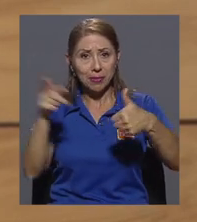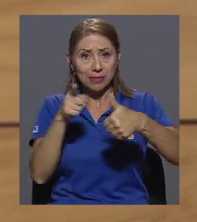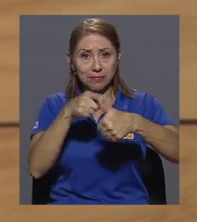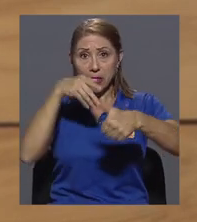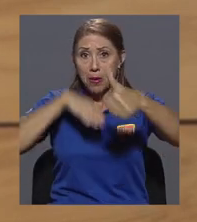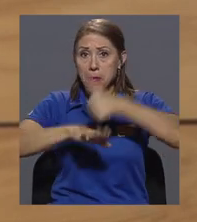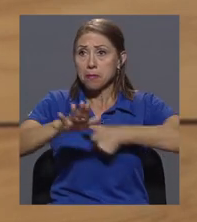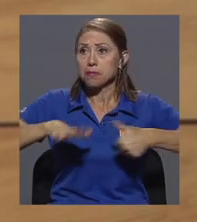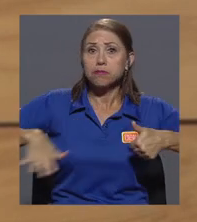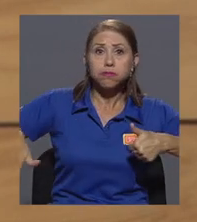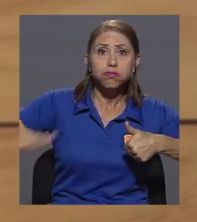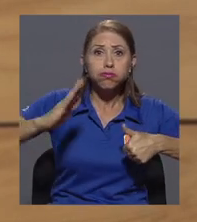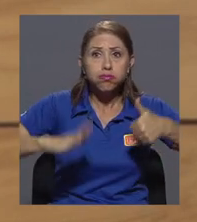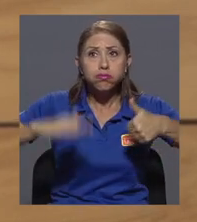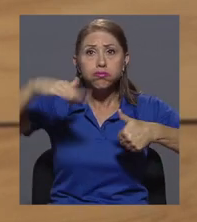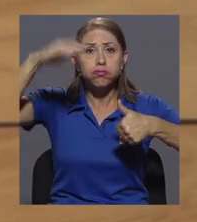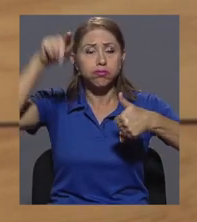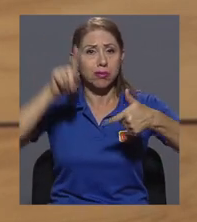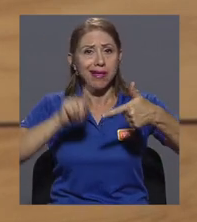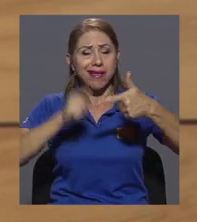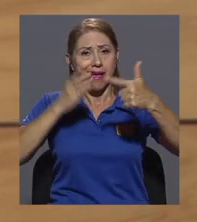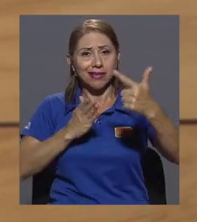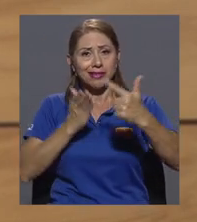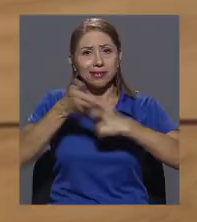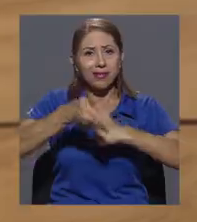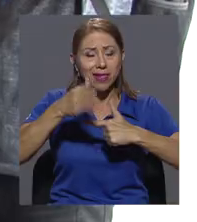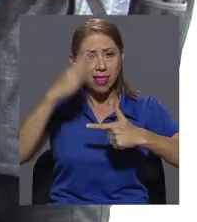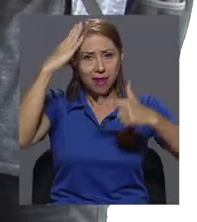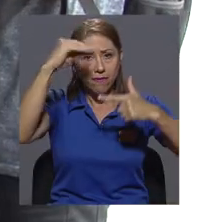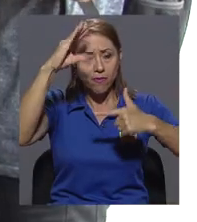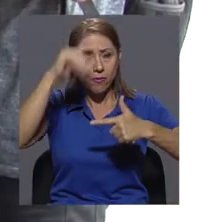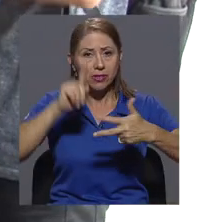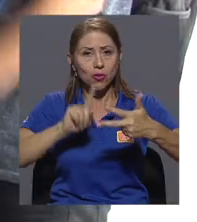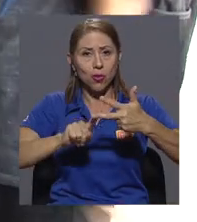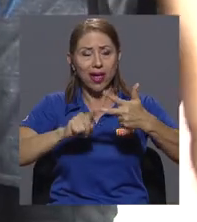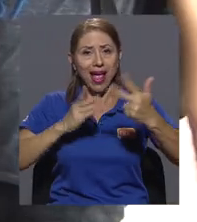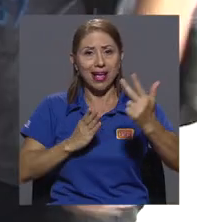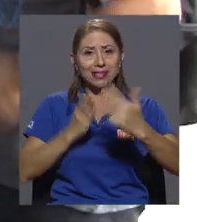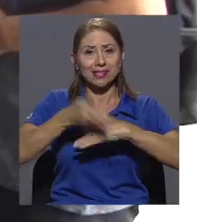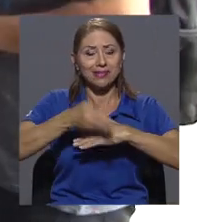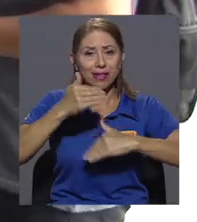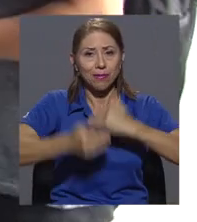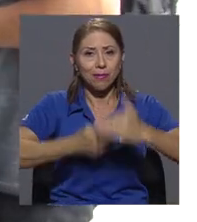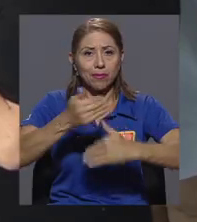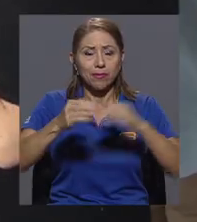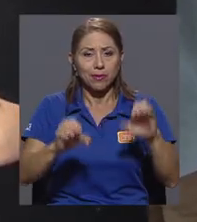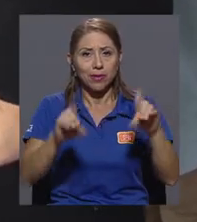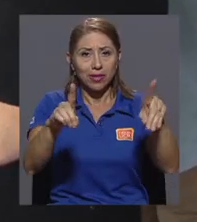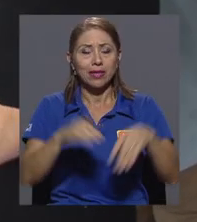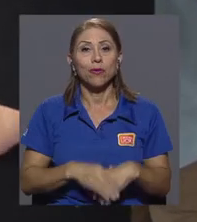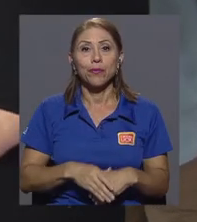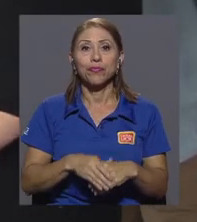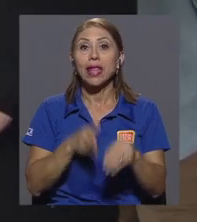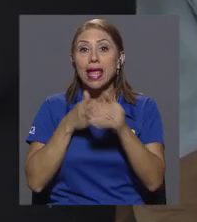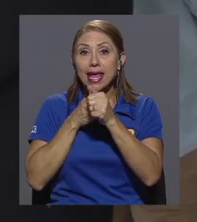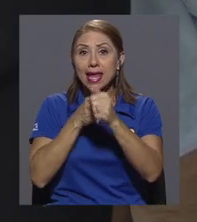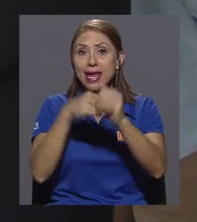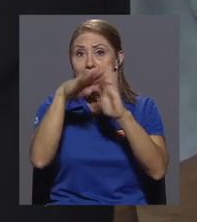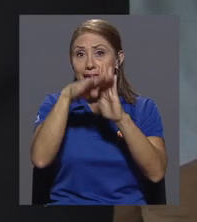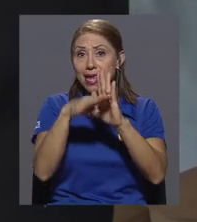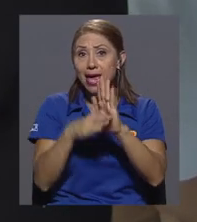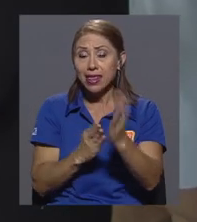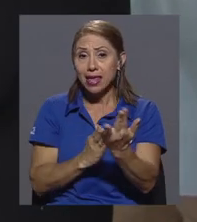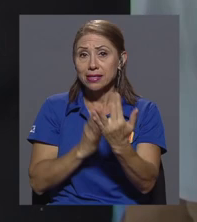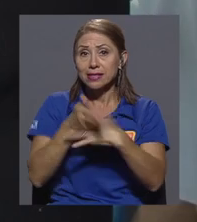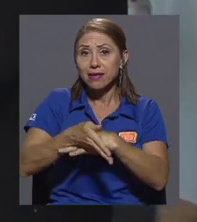la otra es accesibilidad a la información y accesibilidad al proceso educativo. La guía de accesibilidad trata de